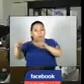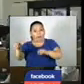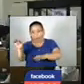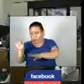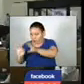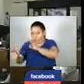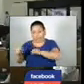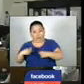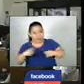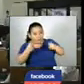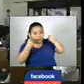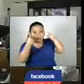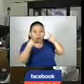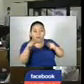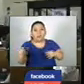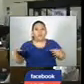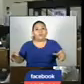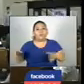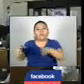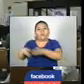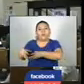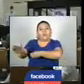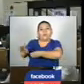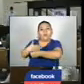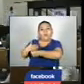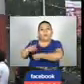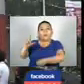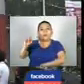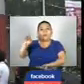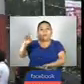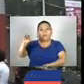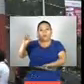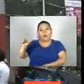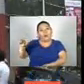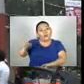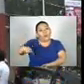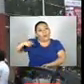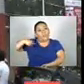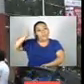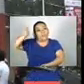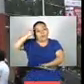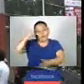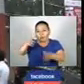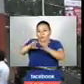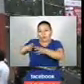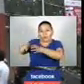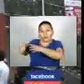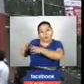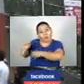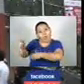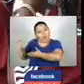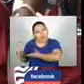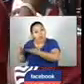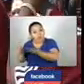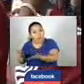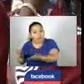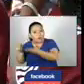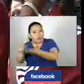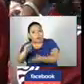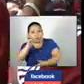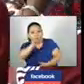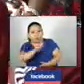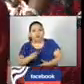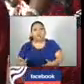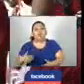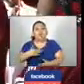sorpresa a algunos diputados del Partido Liberal Constitucionalista, considerado por grupos de oposición como colaboracionista del gobierno